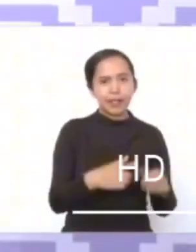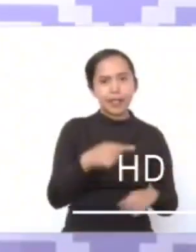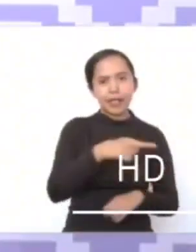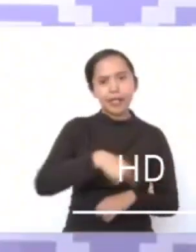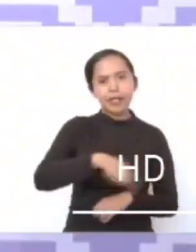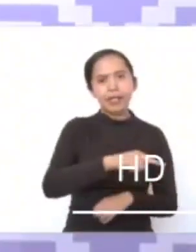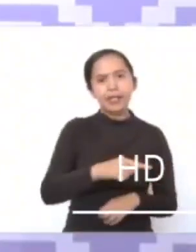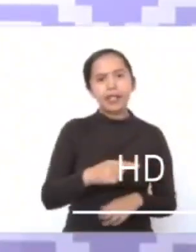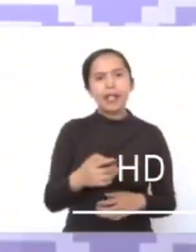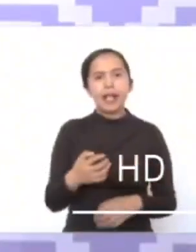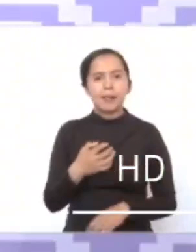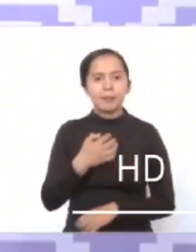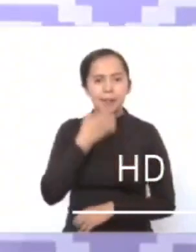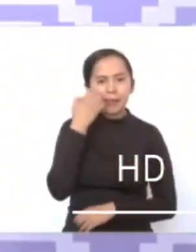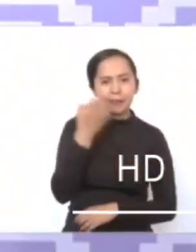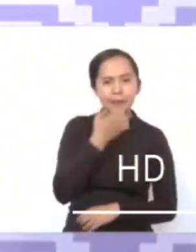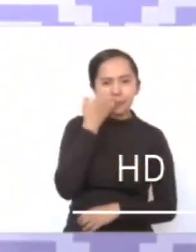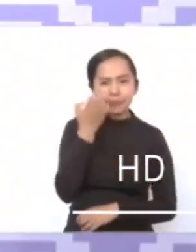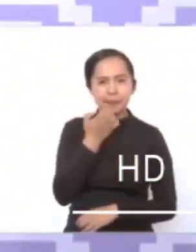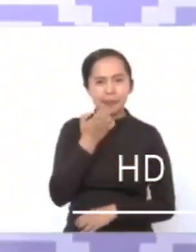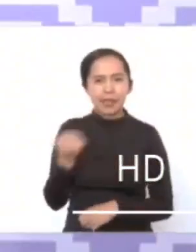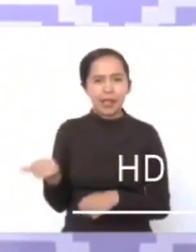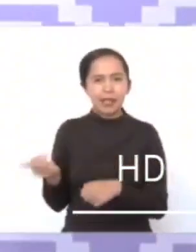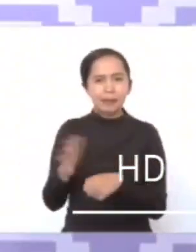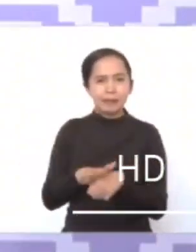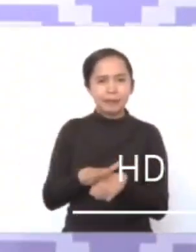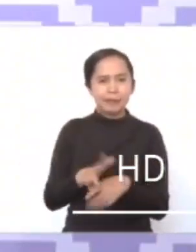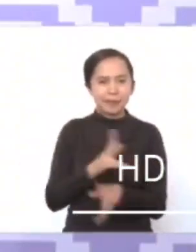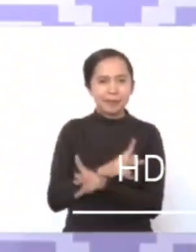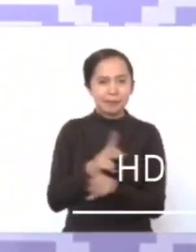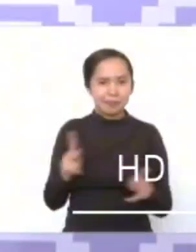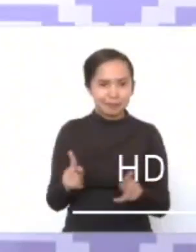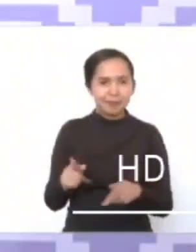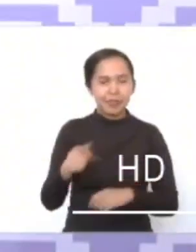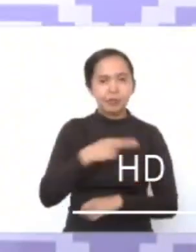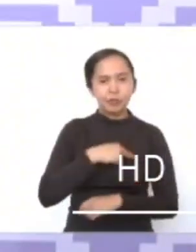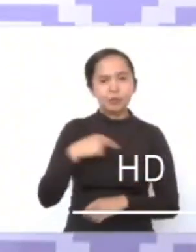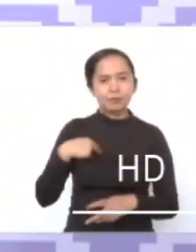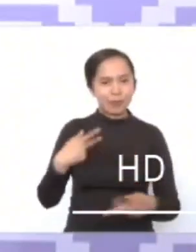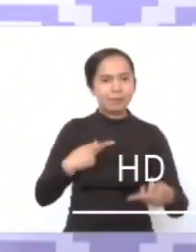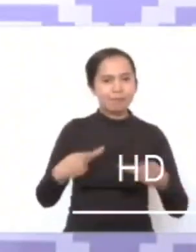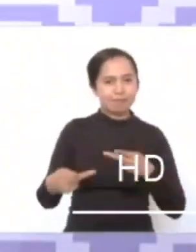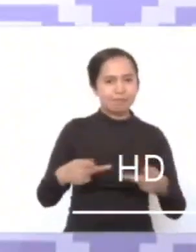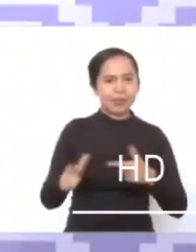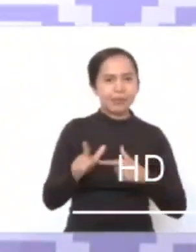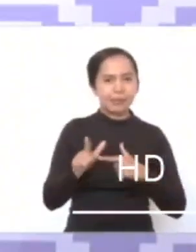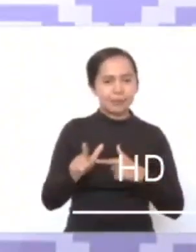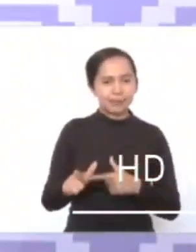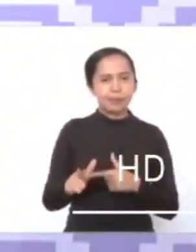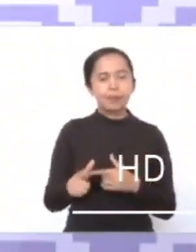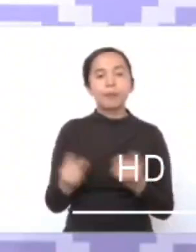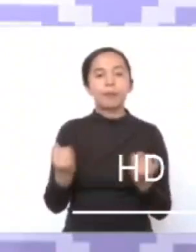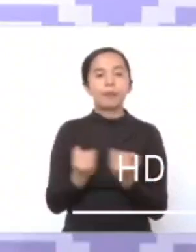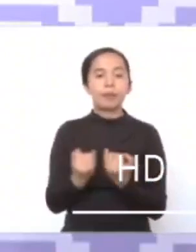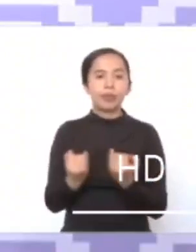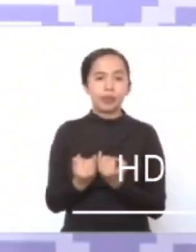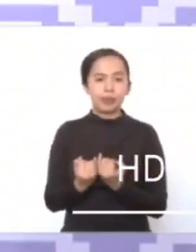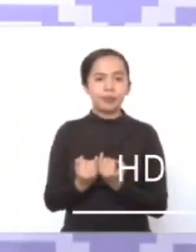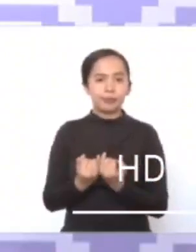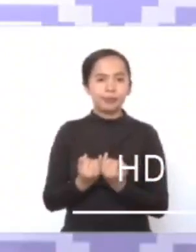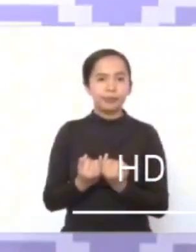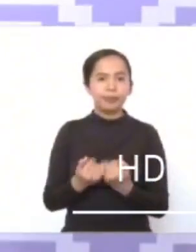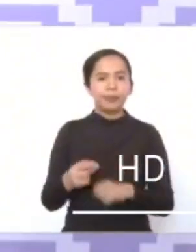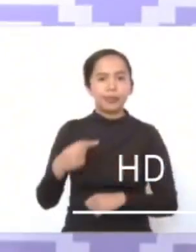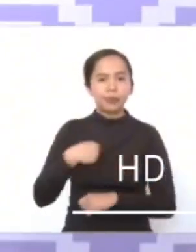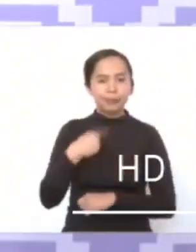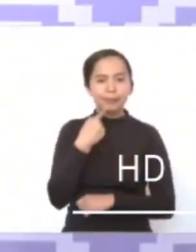de Administración Pública y nos seguimos preparando cada día. Igual, también quiero